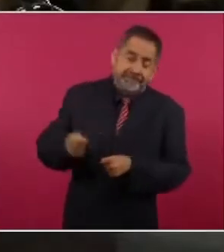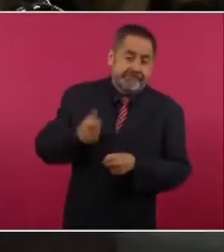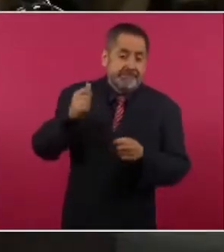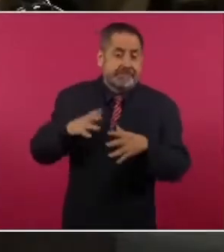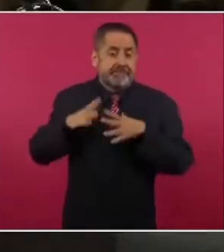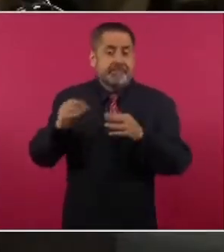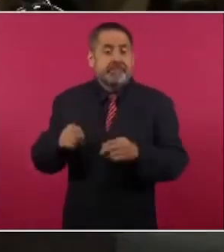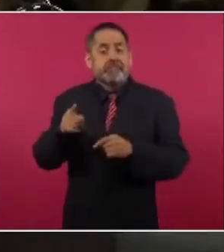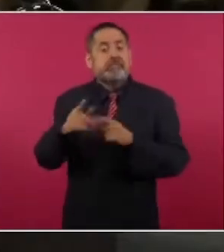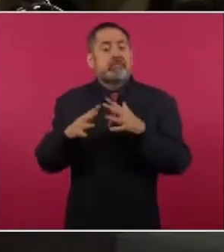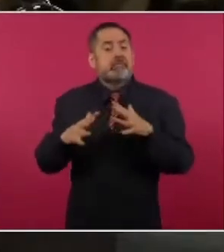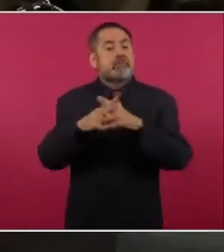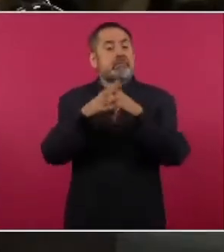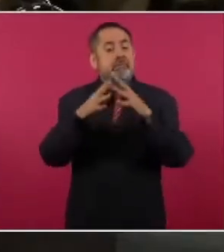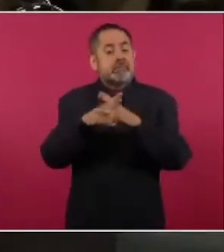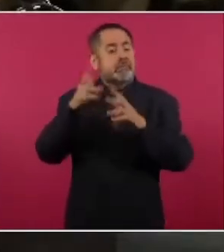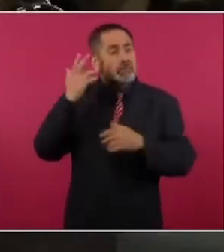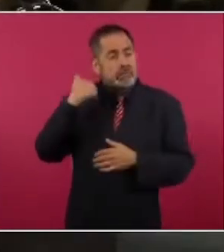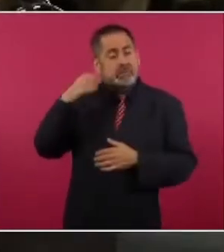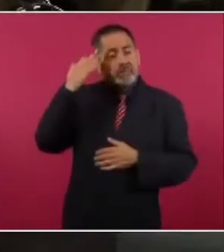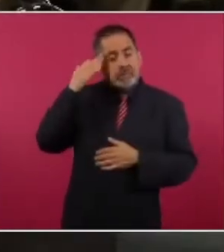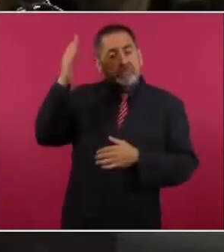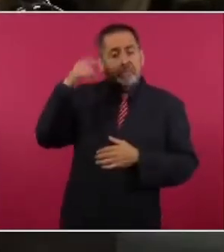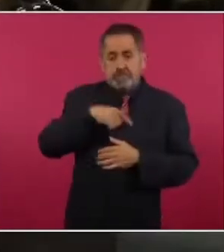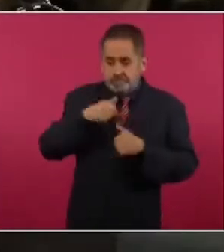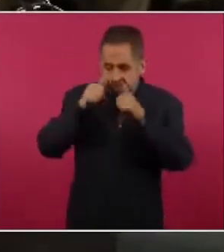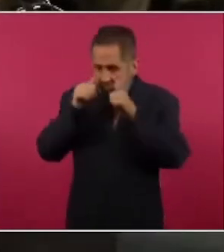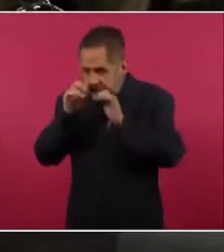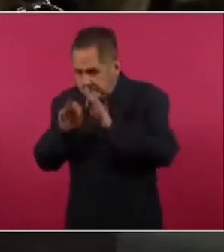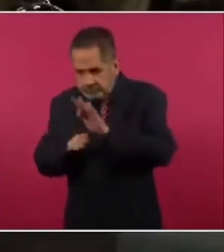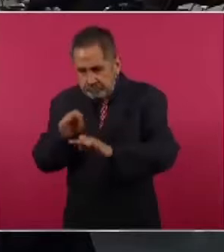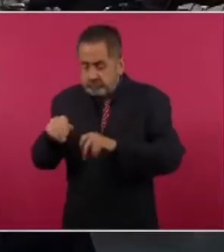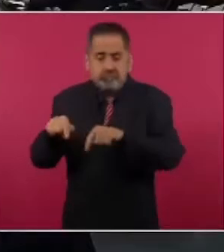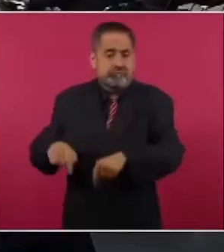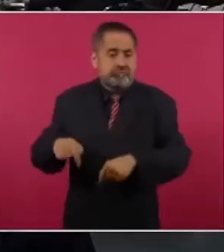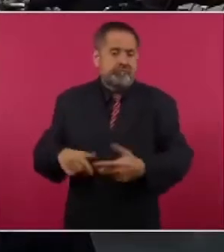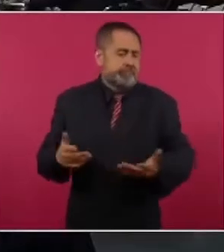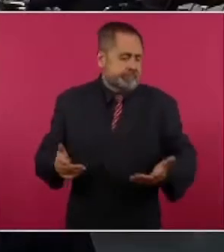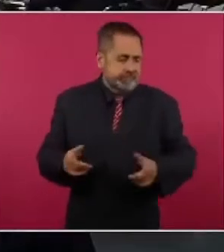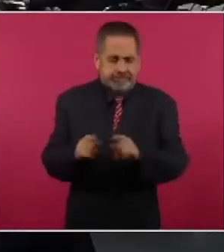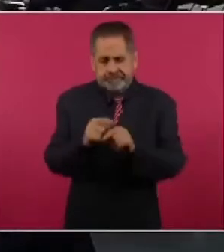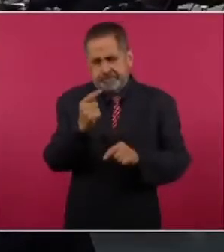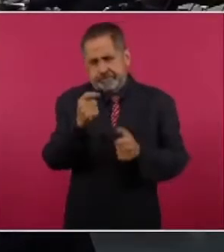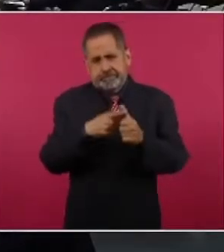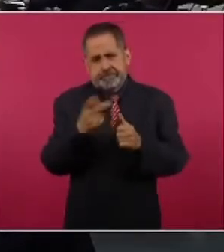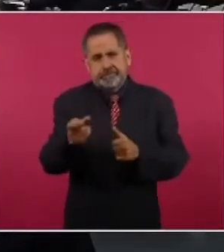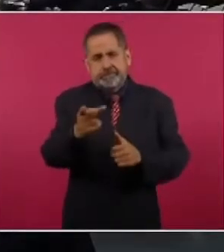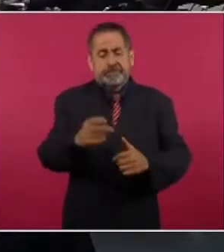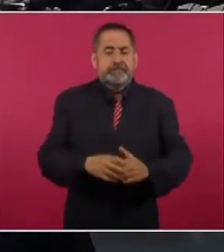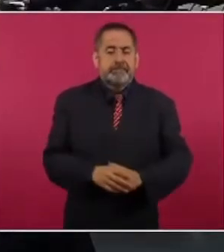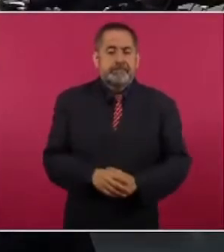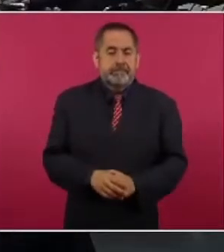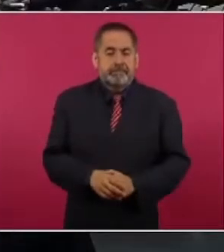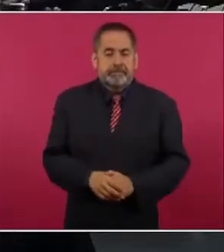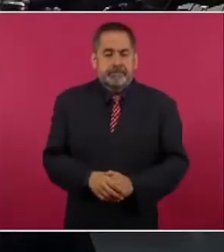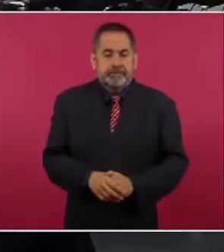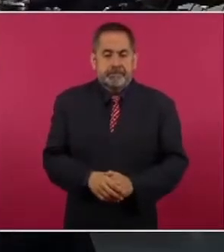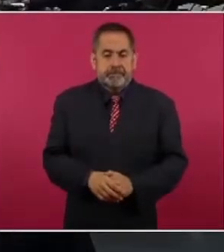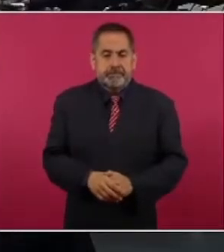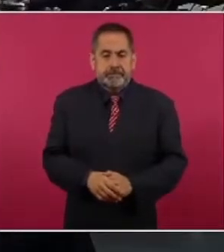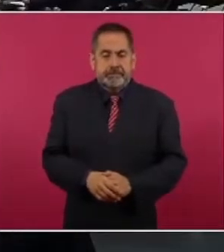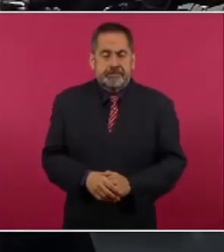los heridos de guerra en aquellos inicios. Esa sería mi primer pregunta, señor presidente. Pues la verdad es